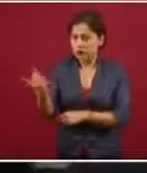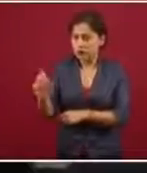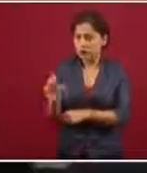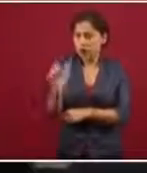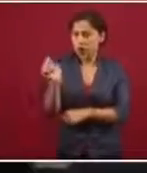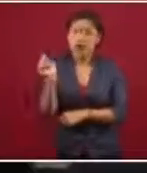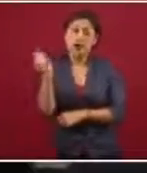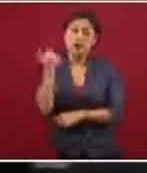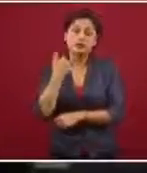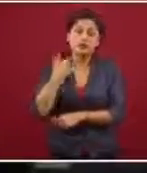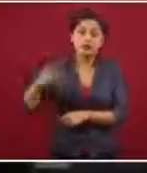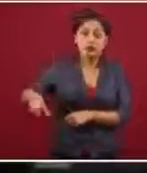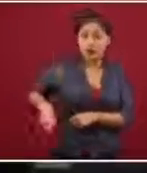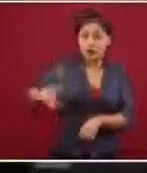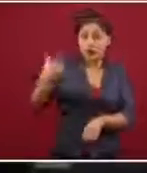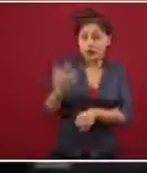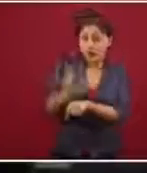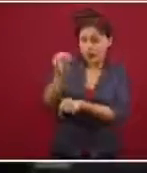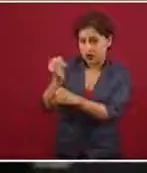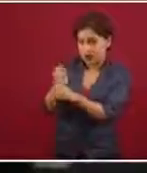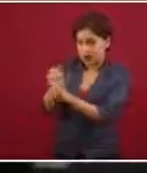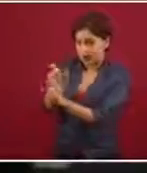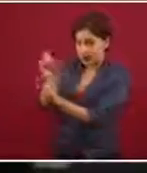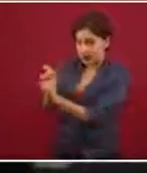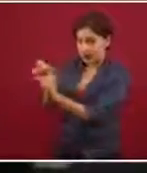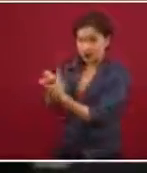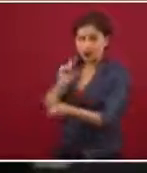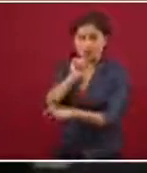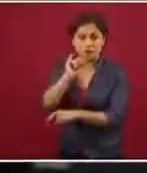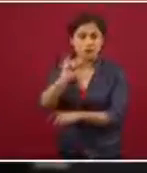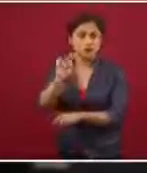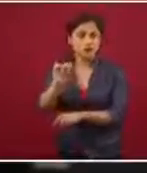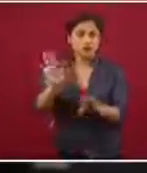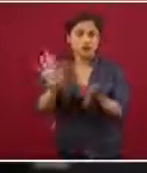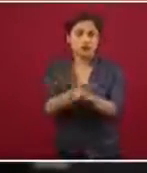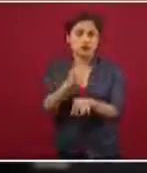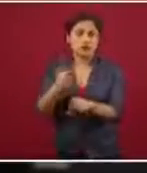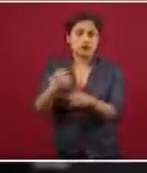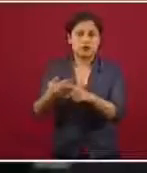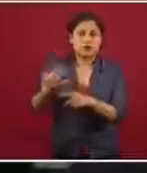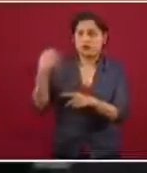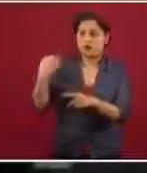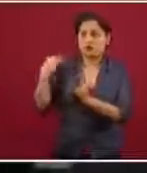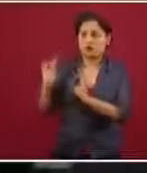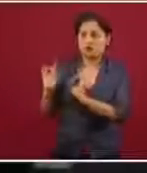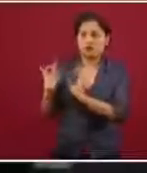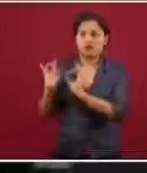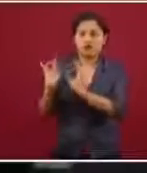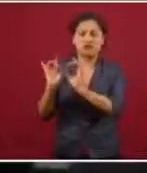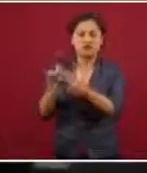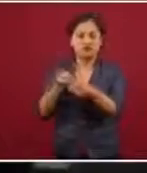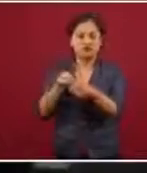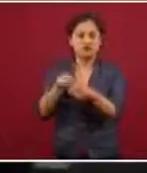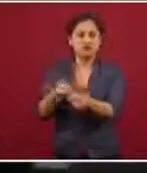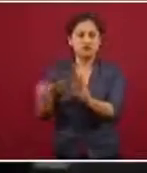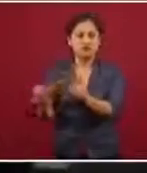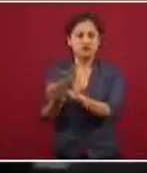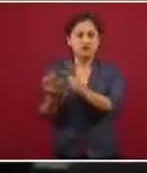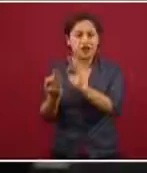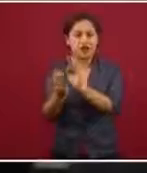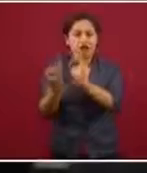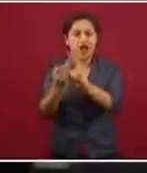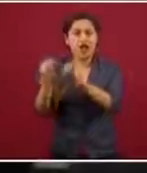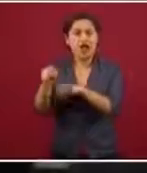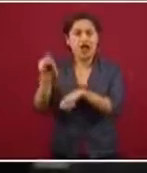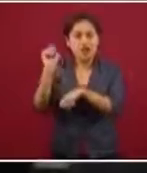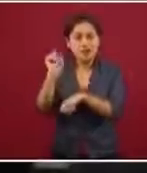sigue este tipo de líneas? Porque, bueno, cada semana, cada 15 días salen y… nuevos casos y el tema es